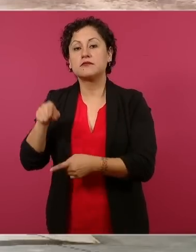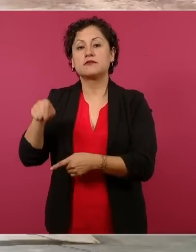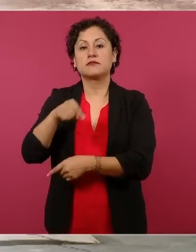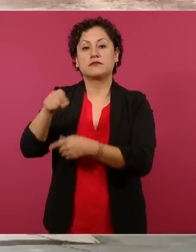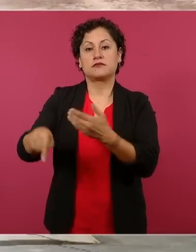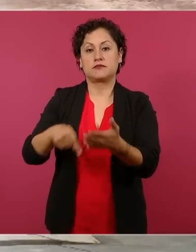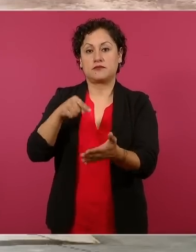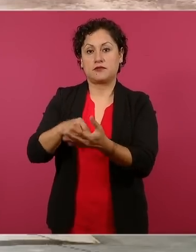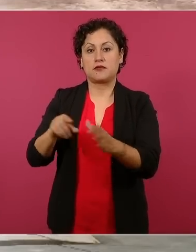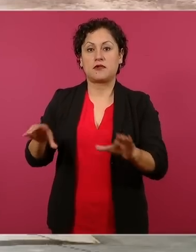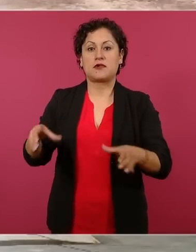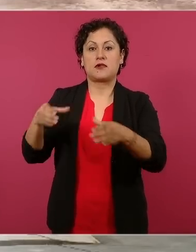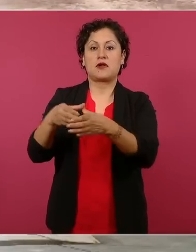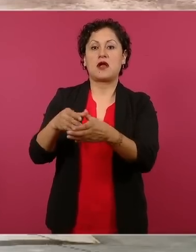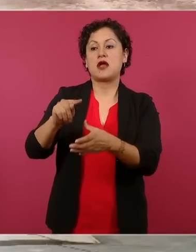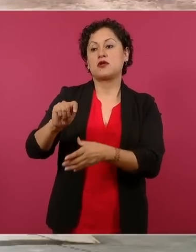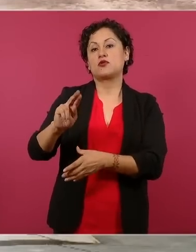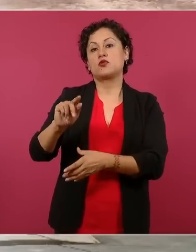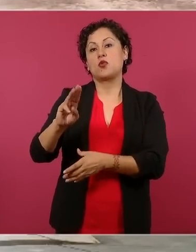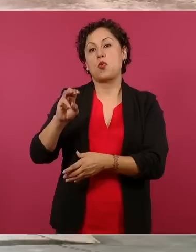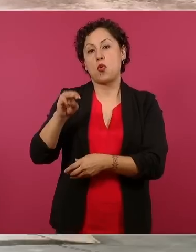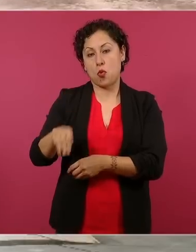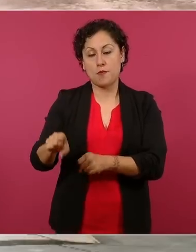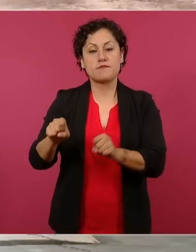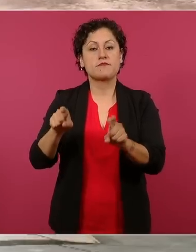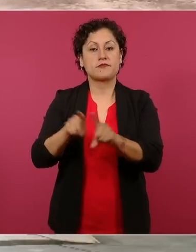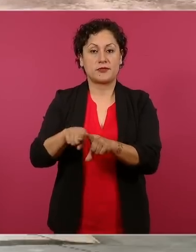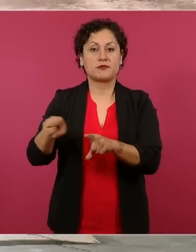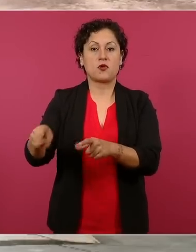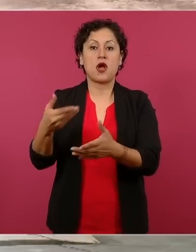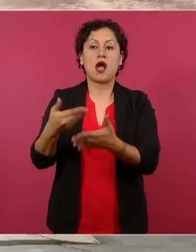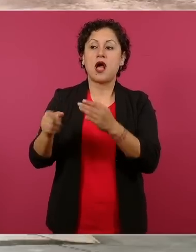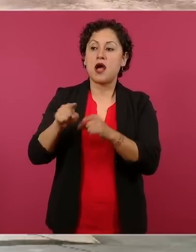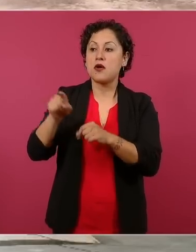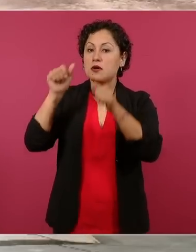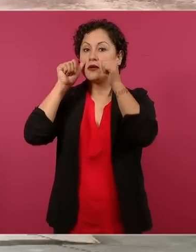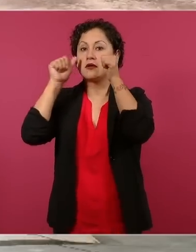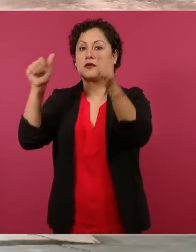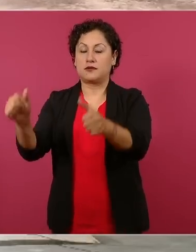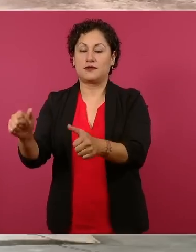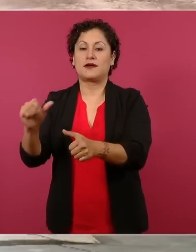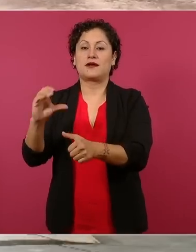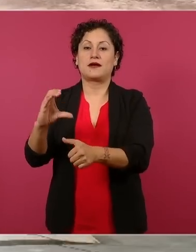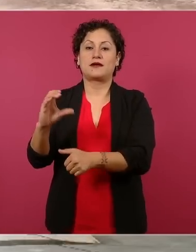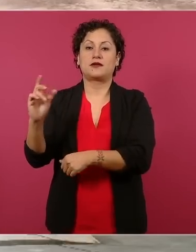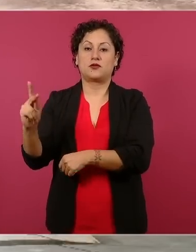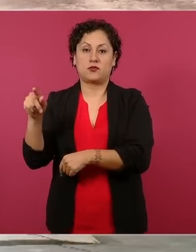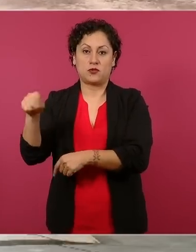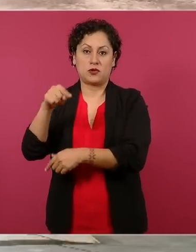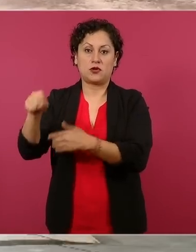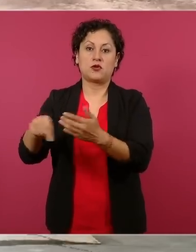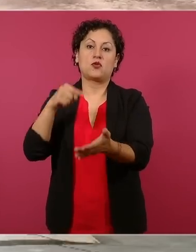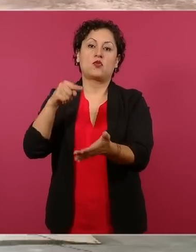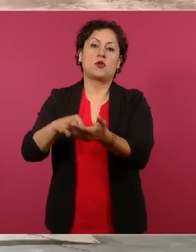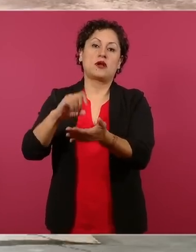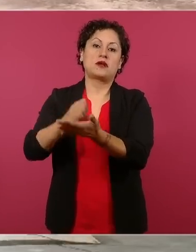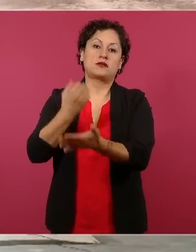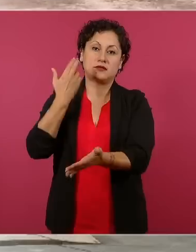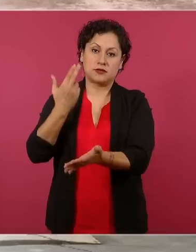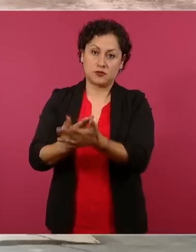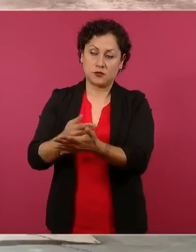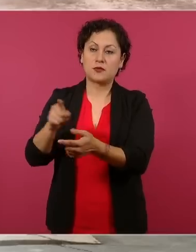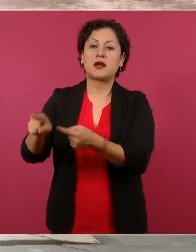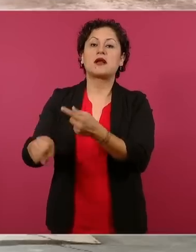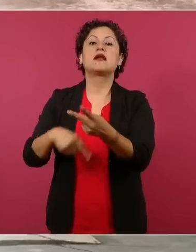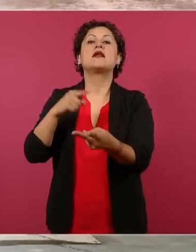Comunitario de Tulum y se está trabajando actualmente en el Hospital de Carrillo Puerto, en el General de Chetumal y el de Nicolás Bravo,